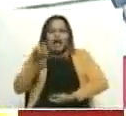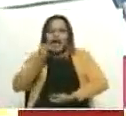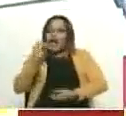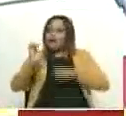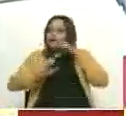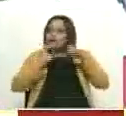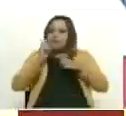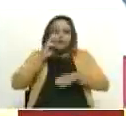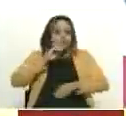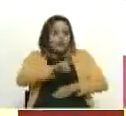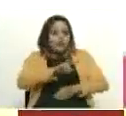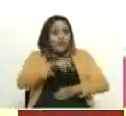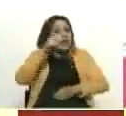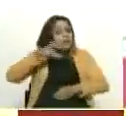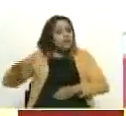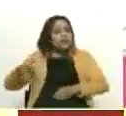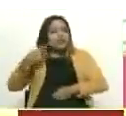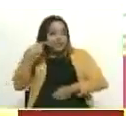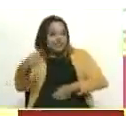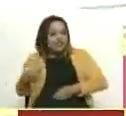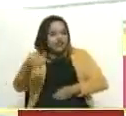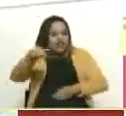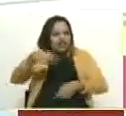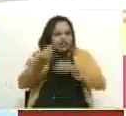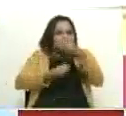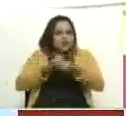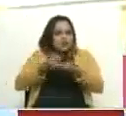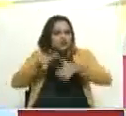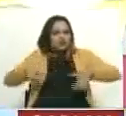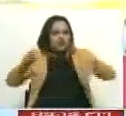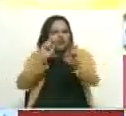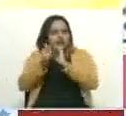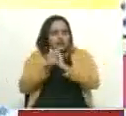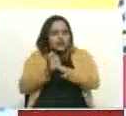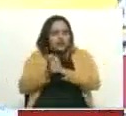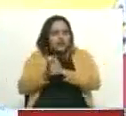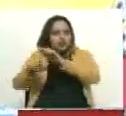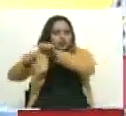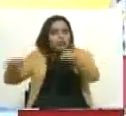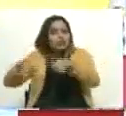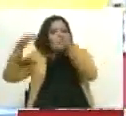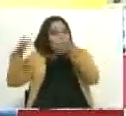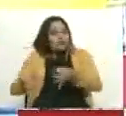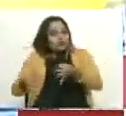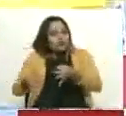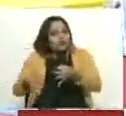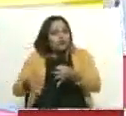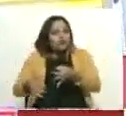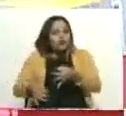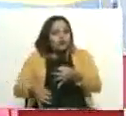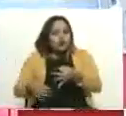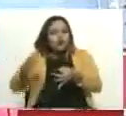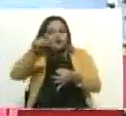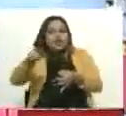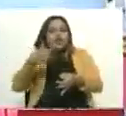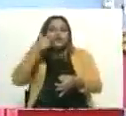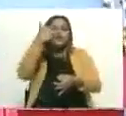que la voz del pueblo se convirtió en este bello polideportivo. Cuenten que su voz se va a